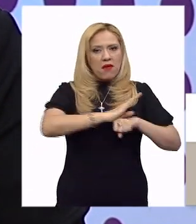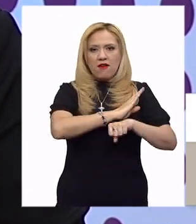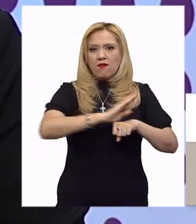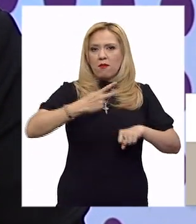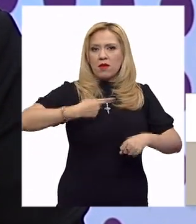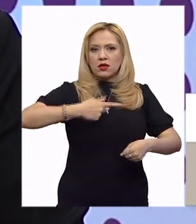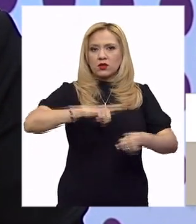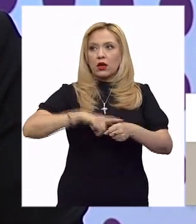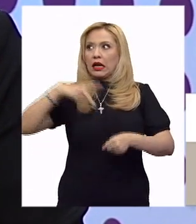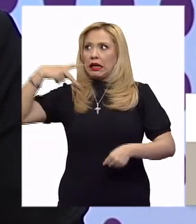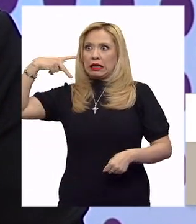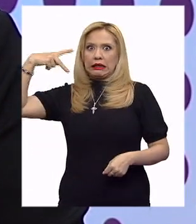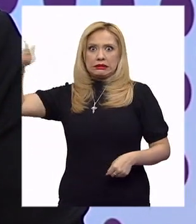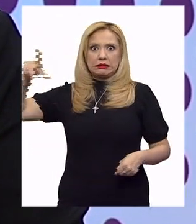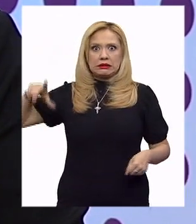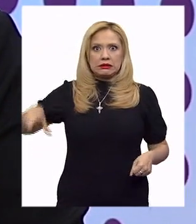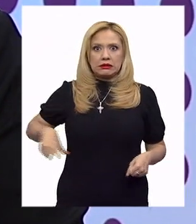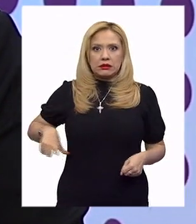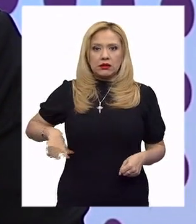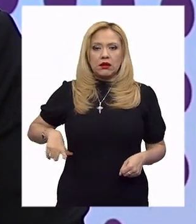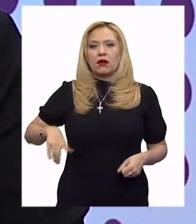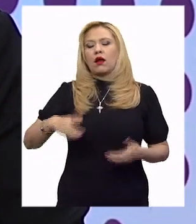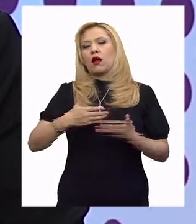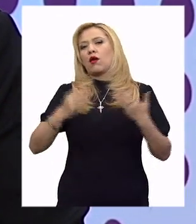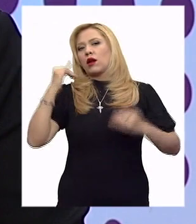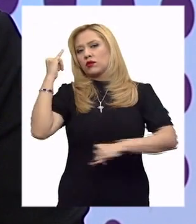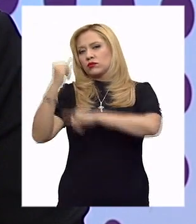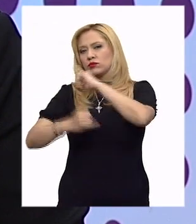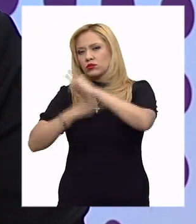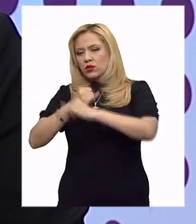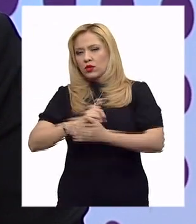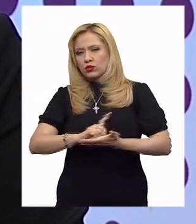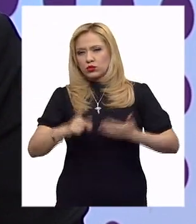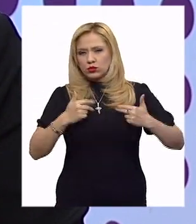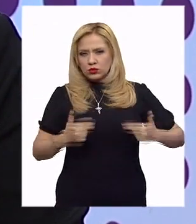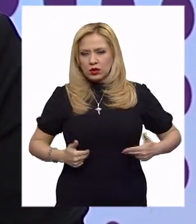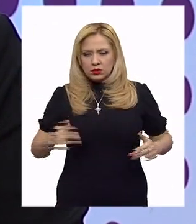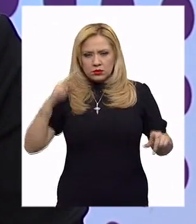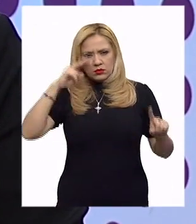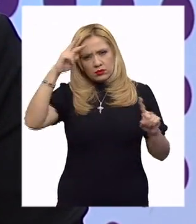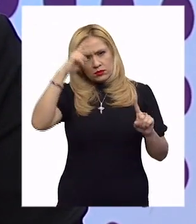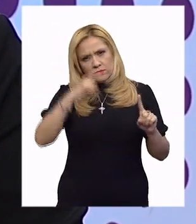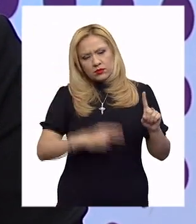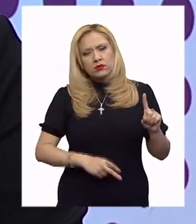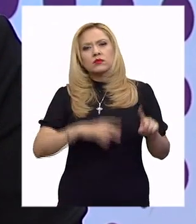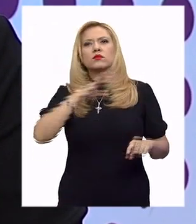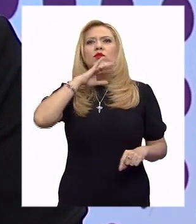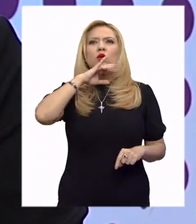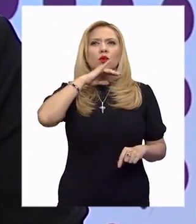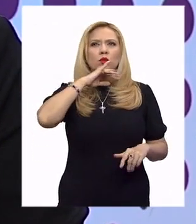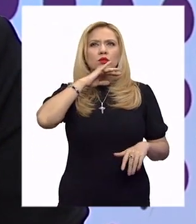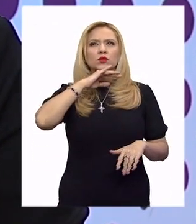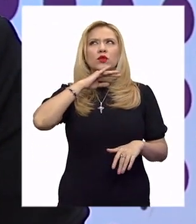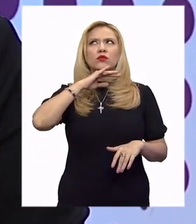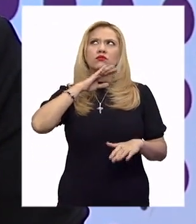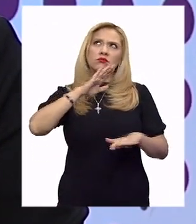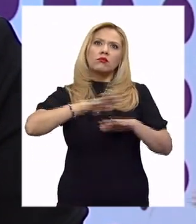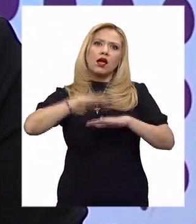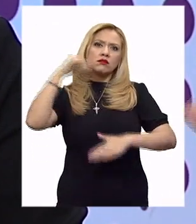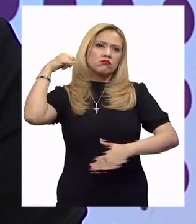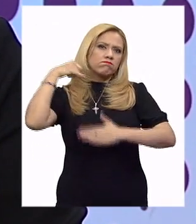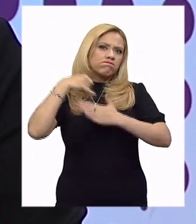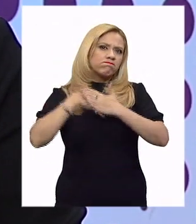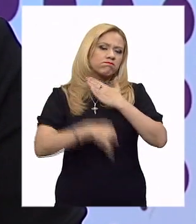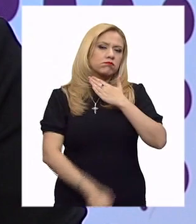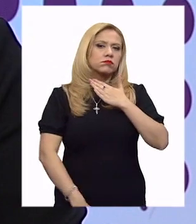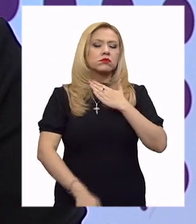pues ya con la intervención de organismos internacionales de derechos humanos podemos partir de un concepto de corrupción más amplio, donde a partir de